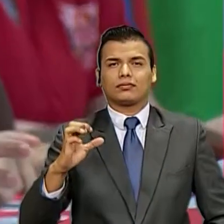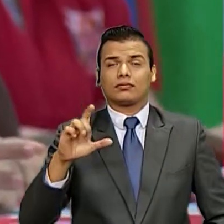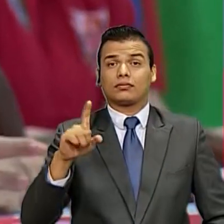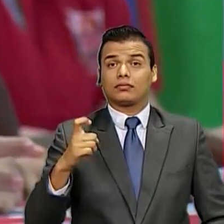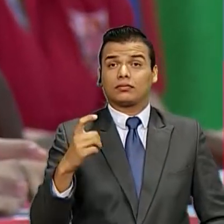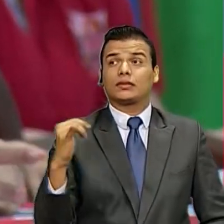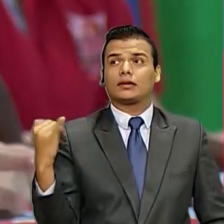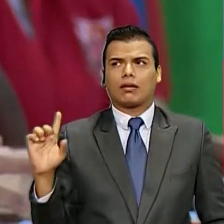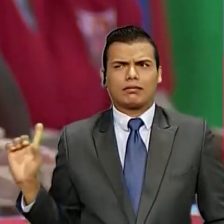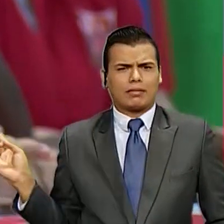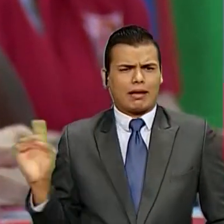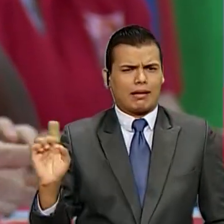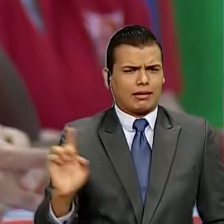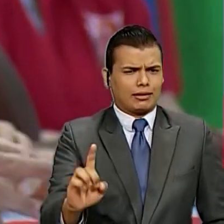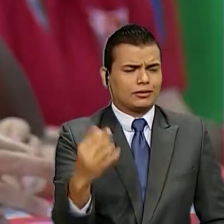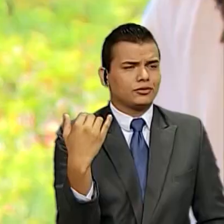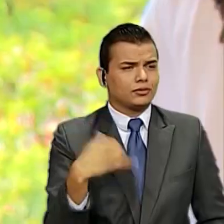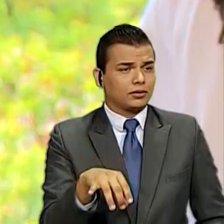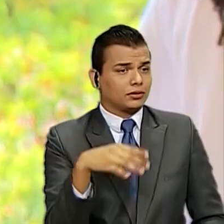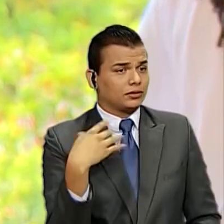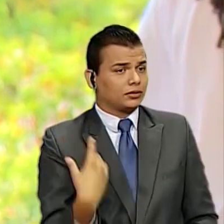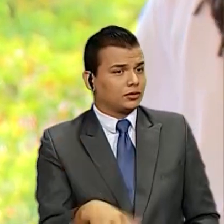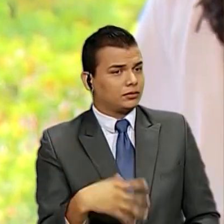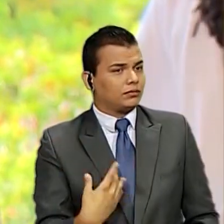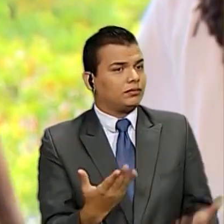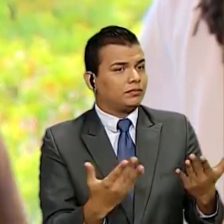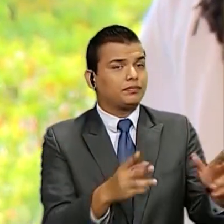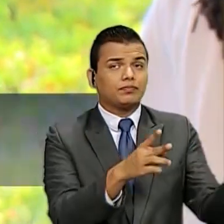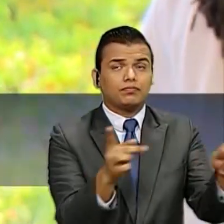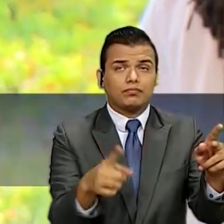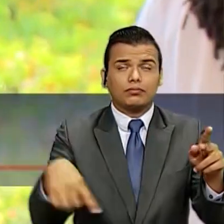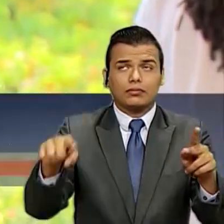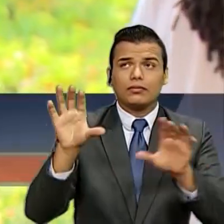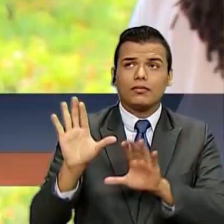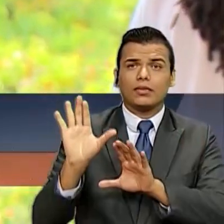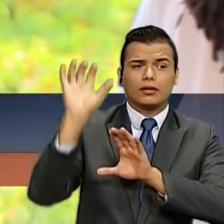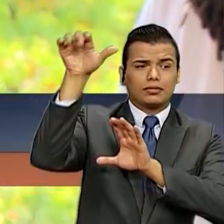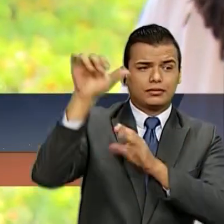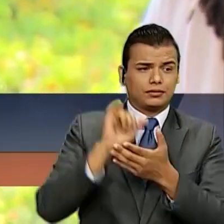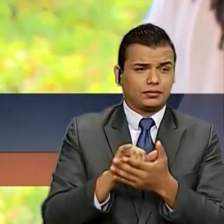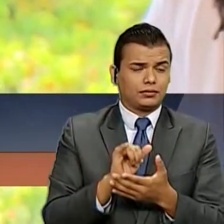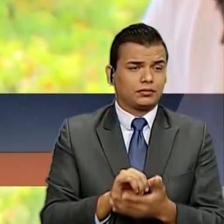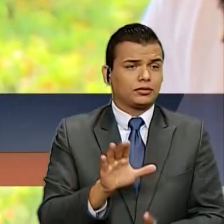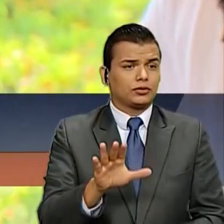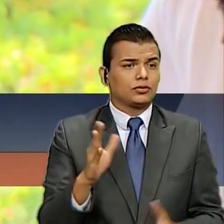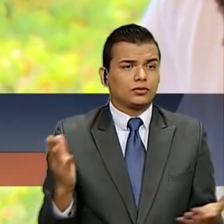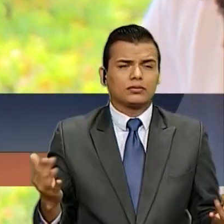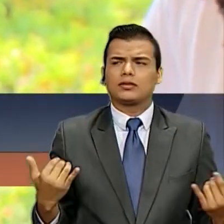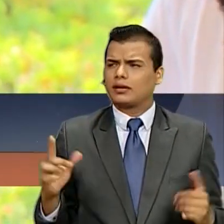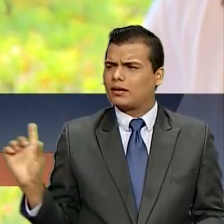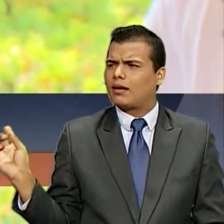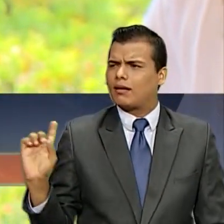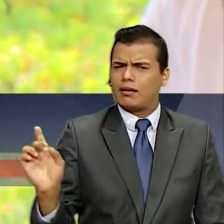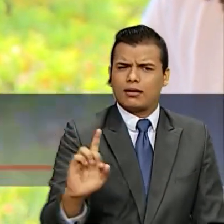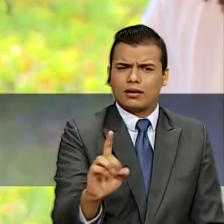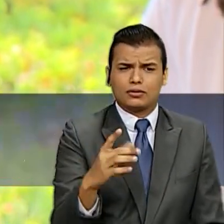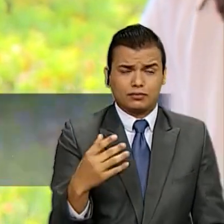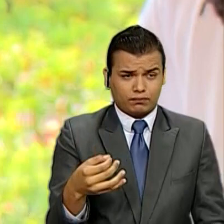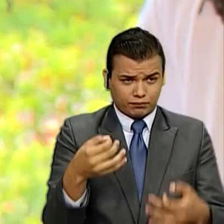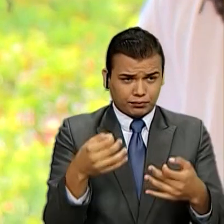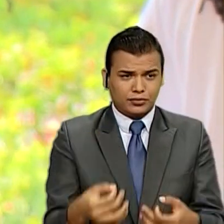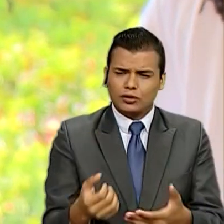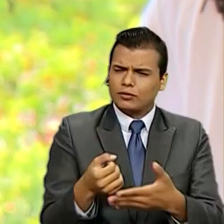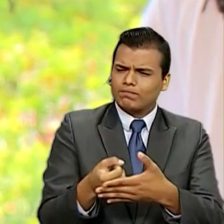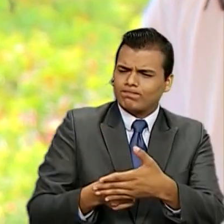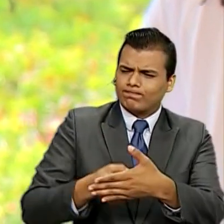amplia trayectoria. De verdad que para los basquetbolistas es un significado muy grande, puesto que llevamos muchos años